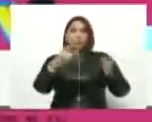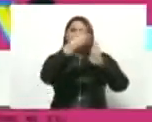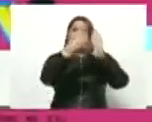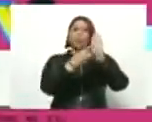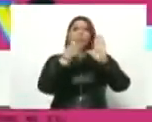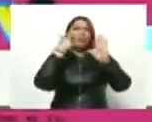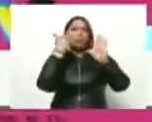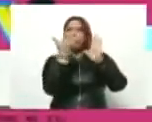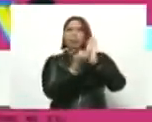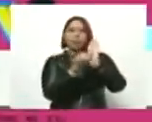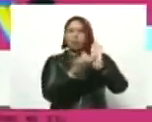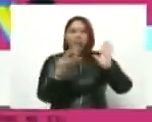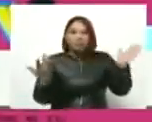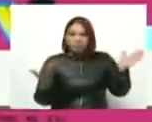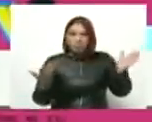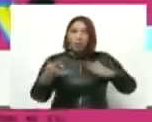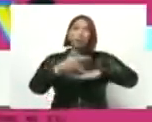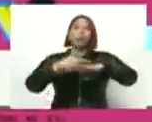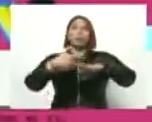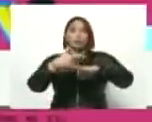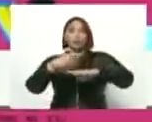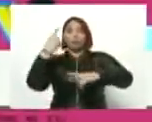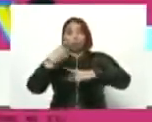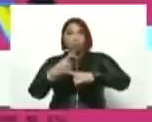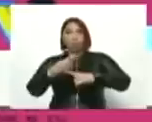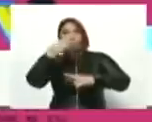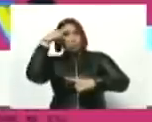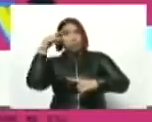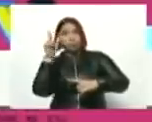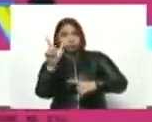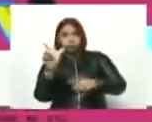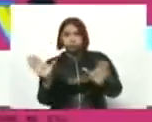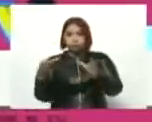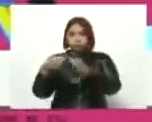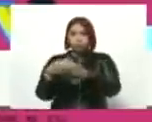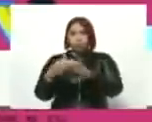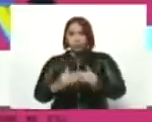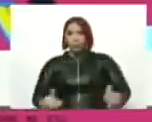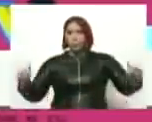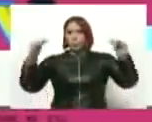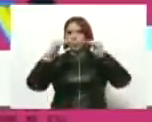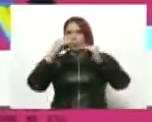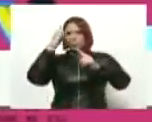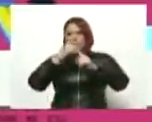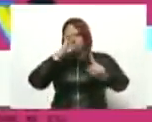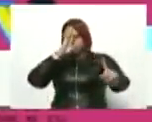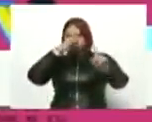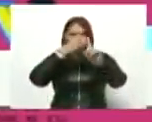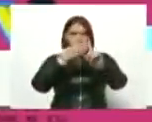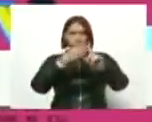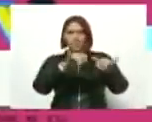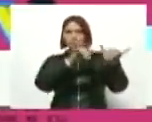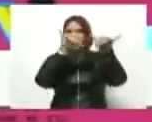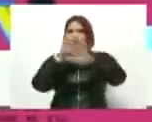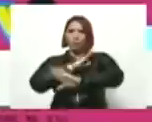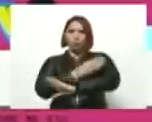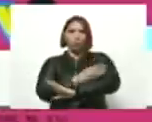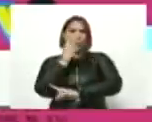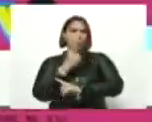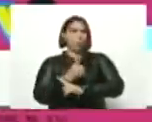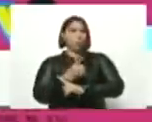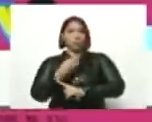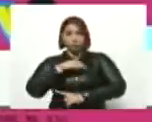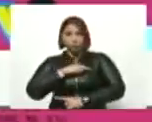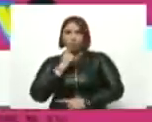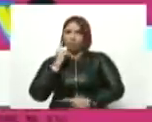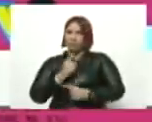qué? Para que el gobierno, el partido, vayan en la misma ruta y con la misma fuerza. De aquí debemos